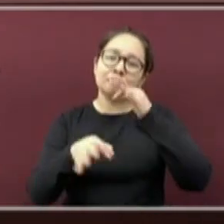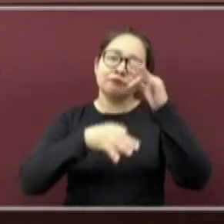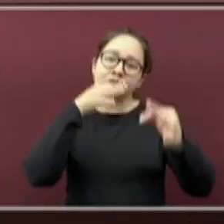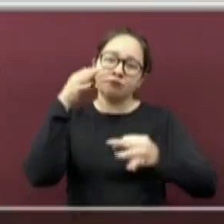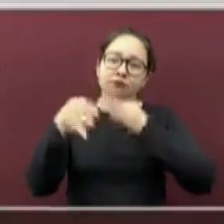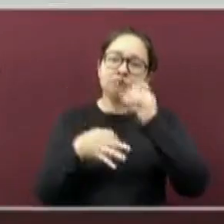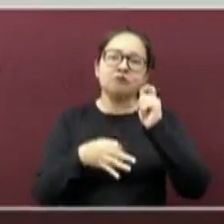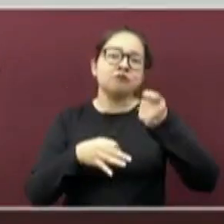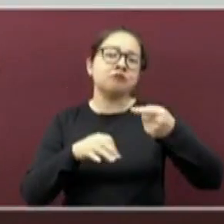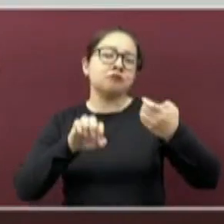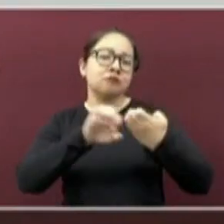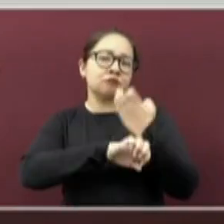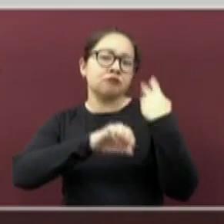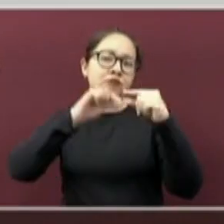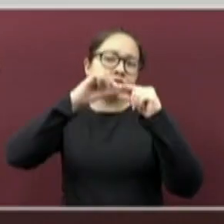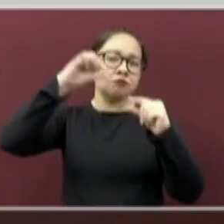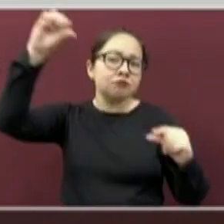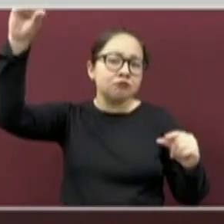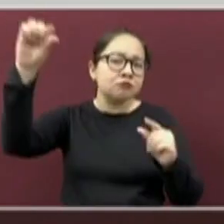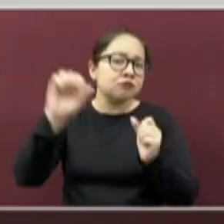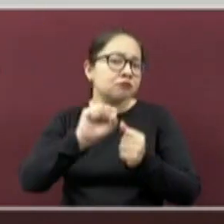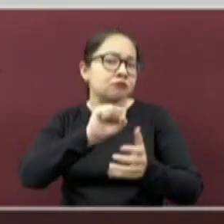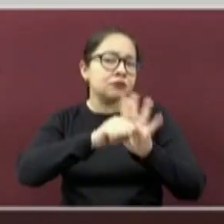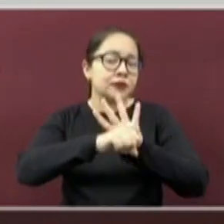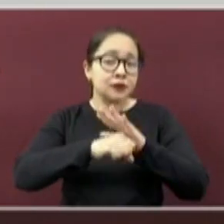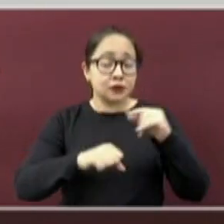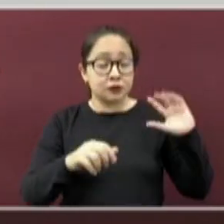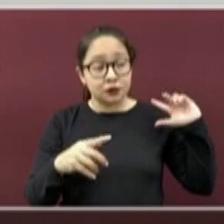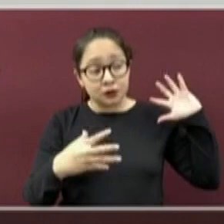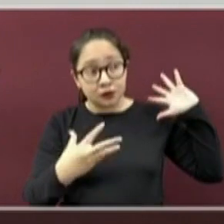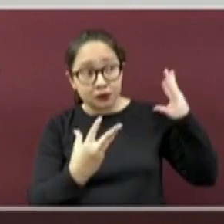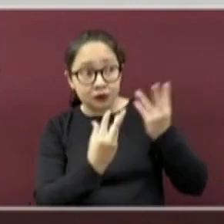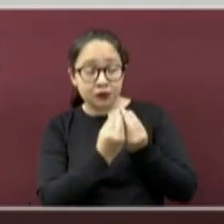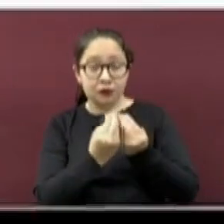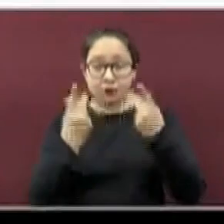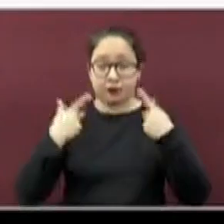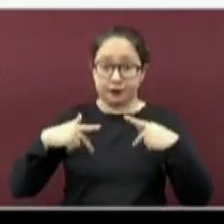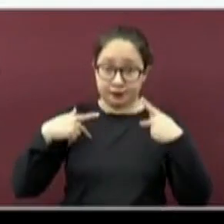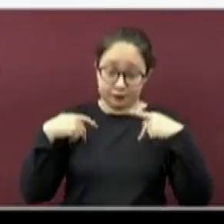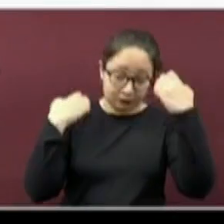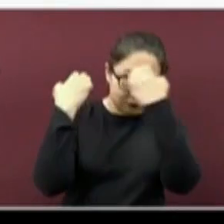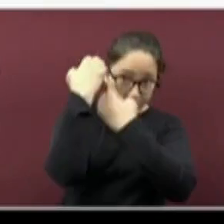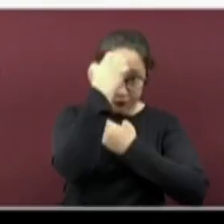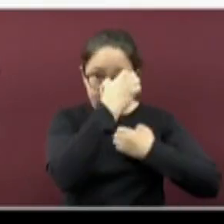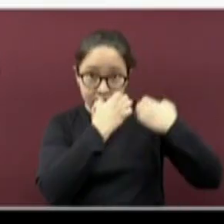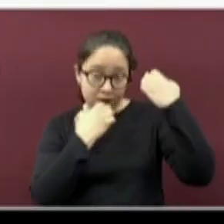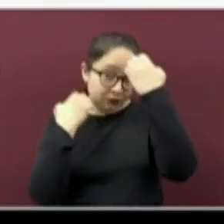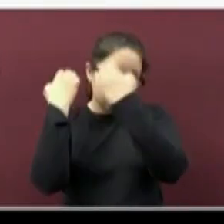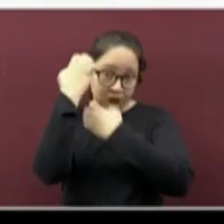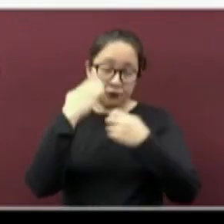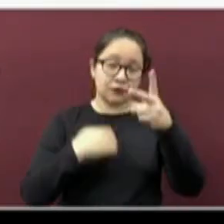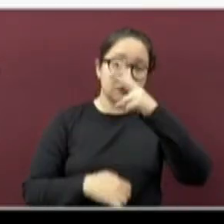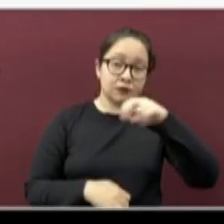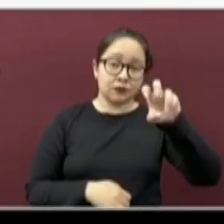situación de la pandemia en el estado. Hasta el día de hoy se han atendido en el sector salud